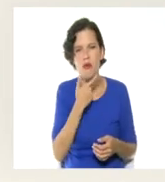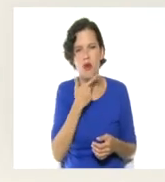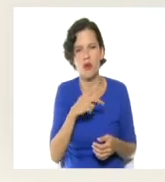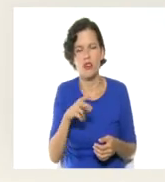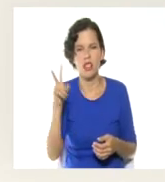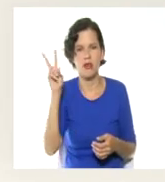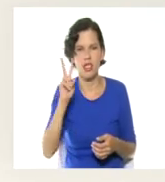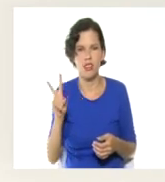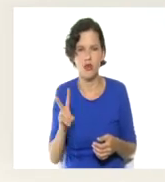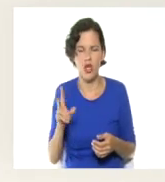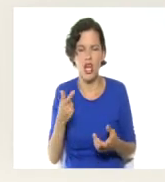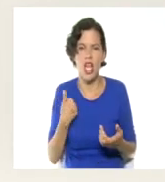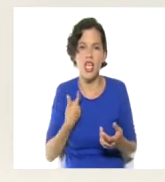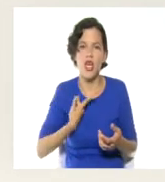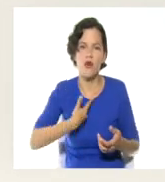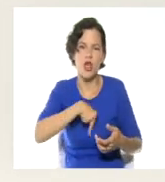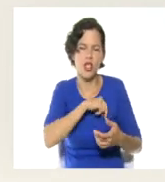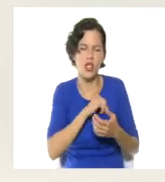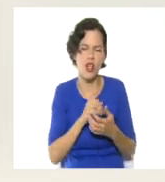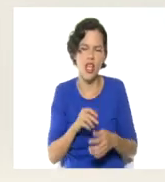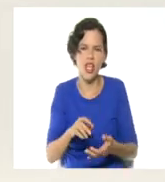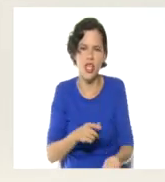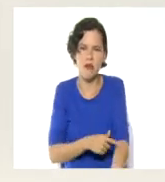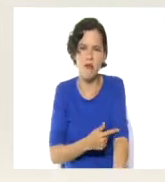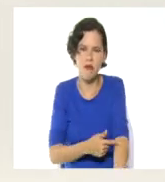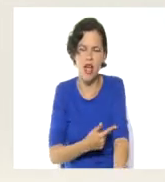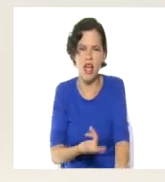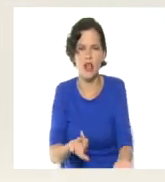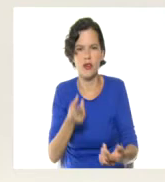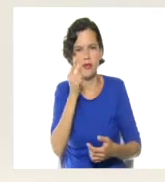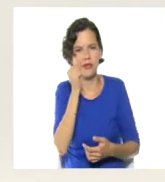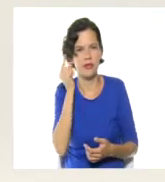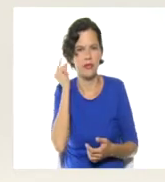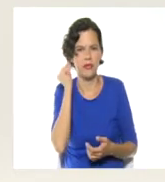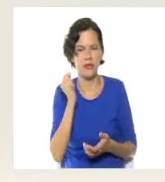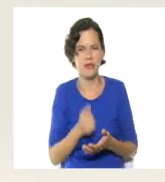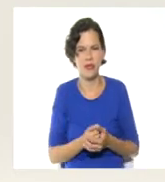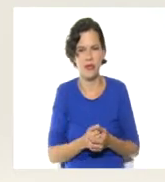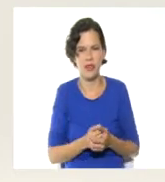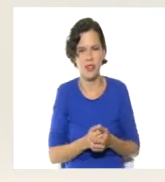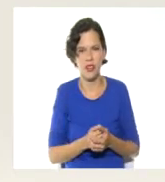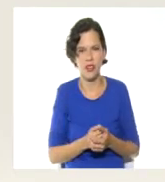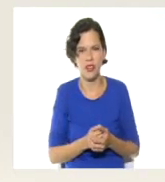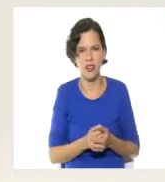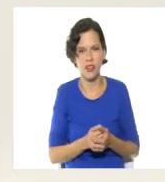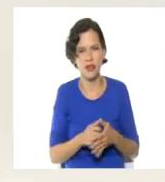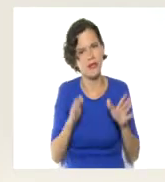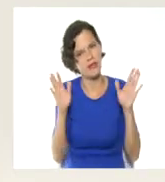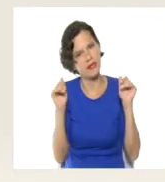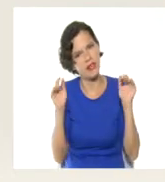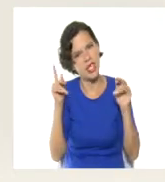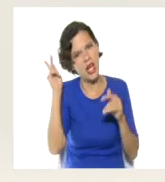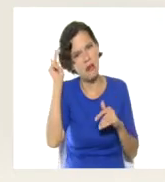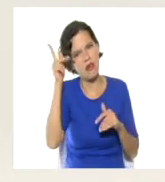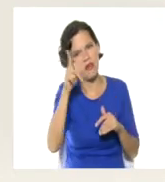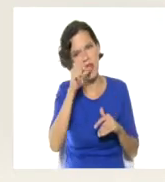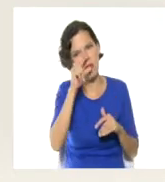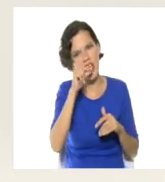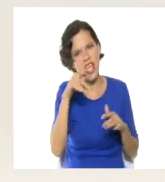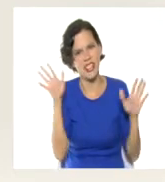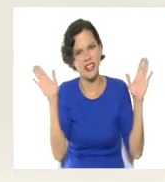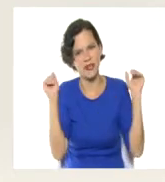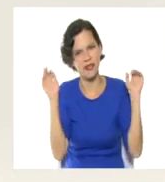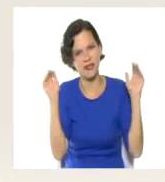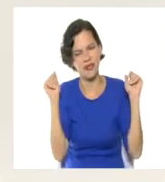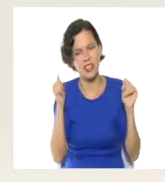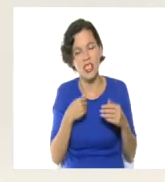a nuestros hermanos, hermanas y a nuestra hermosa tierra venezolana, quien les facilitó Pía Mejía, docente de cultura.